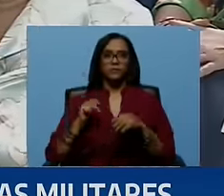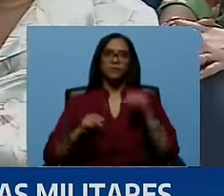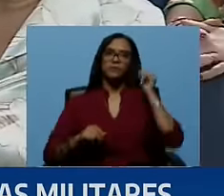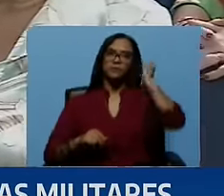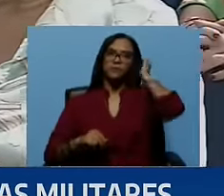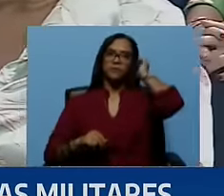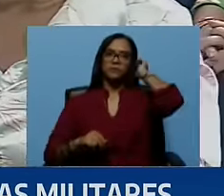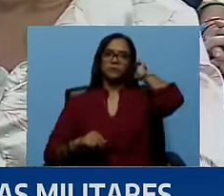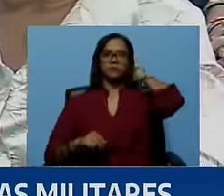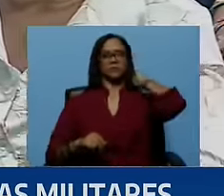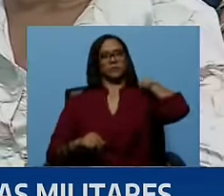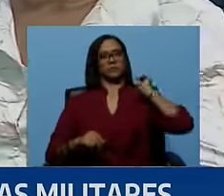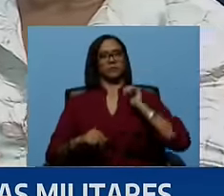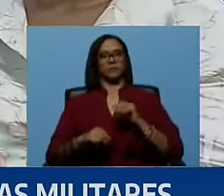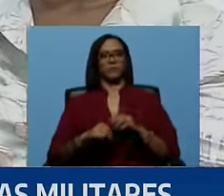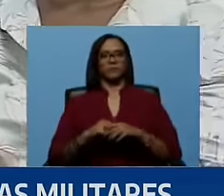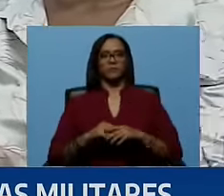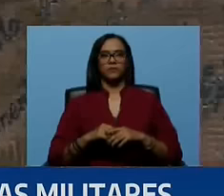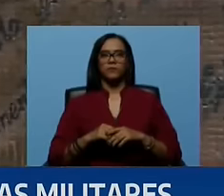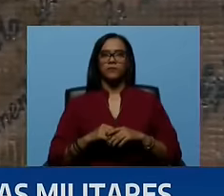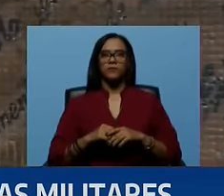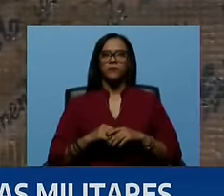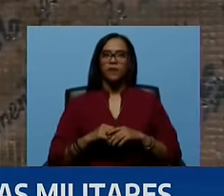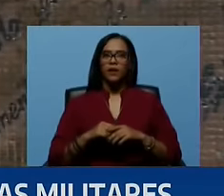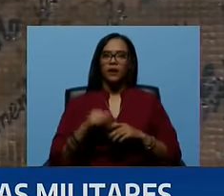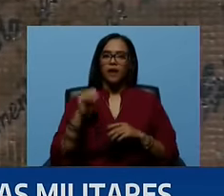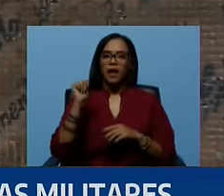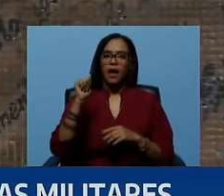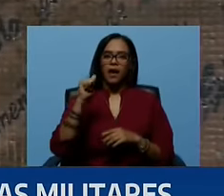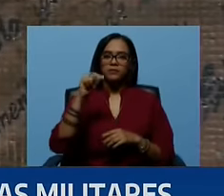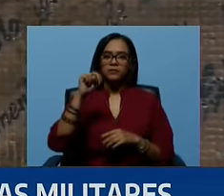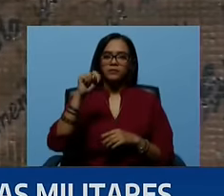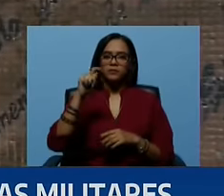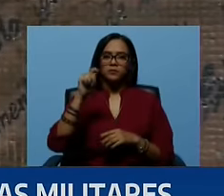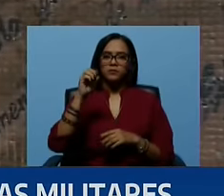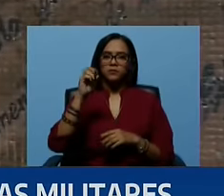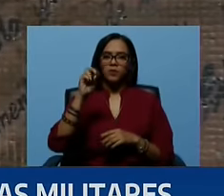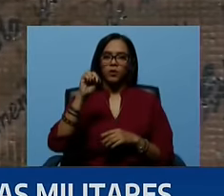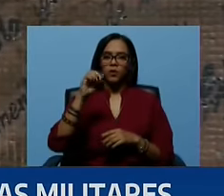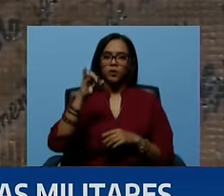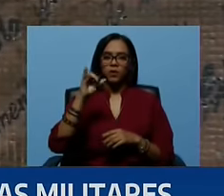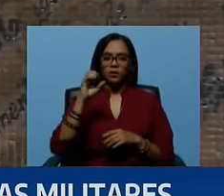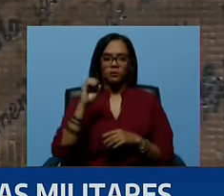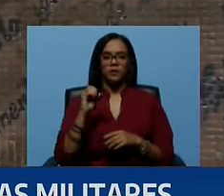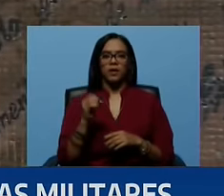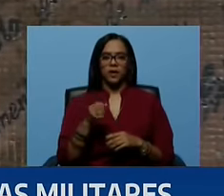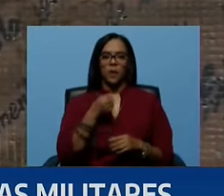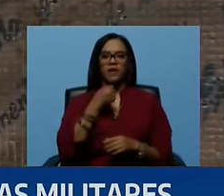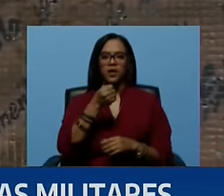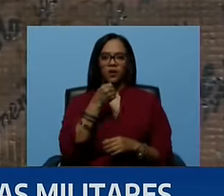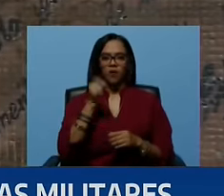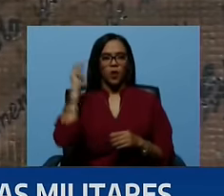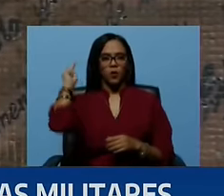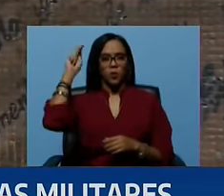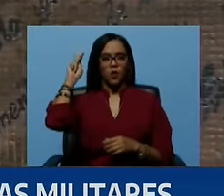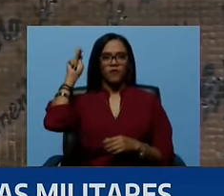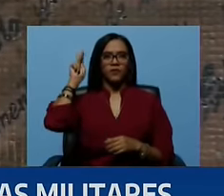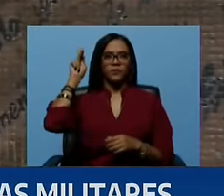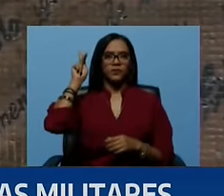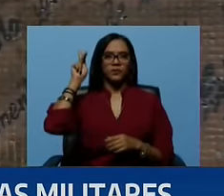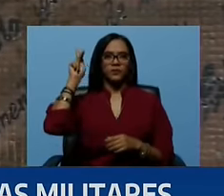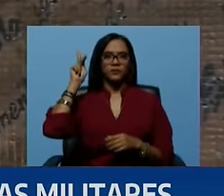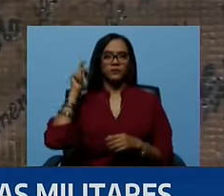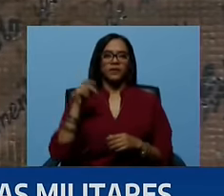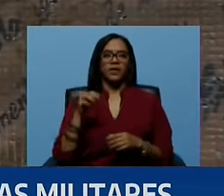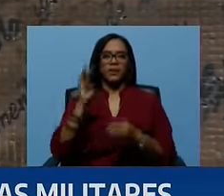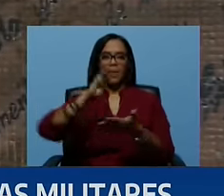profesor Antonio Andrés fragosa Machado dale un micrófono al profesor profesor